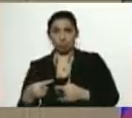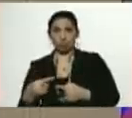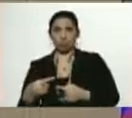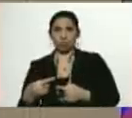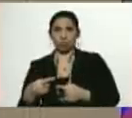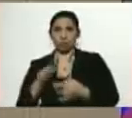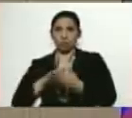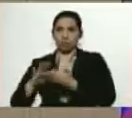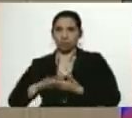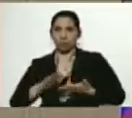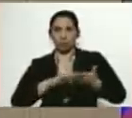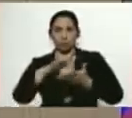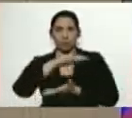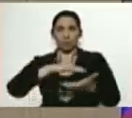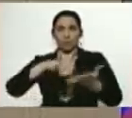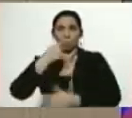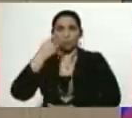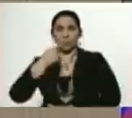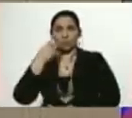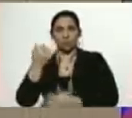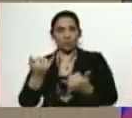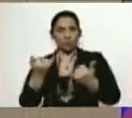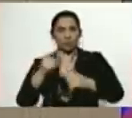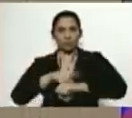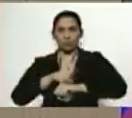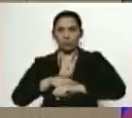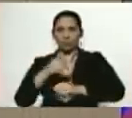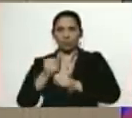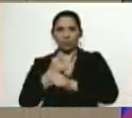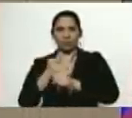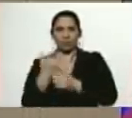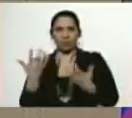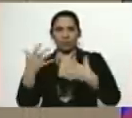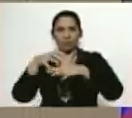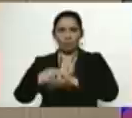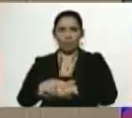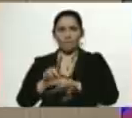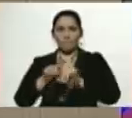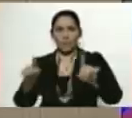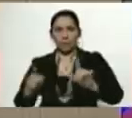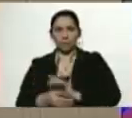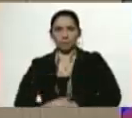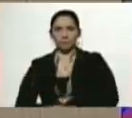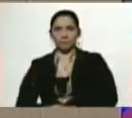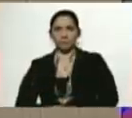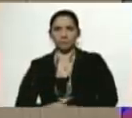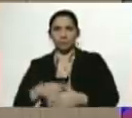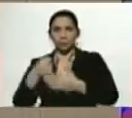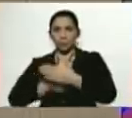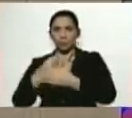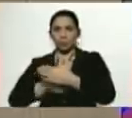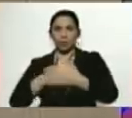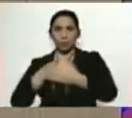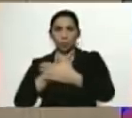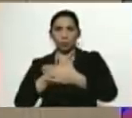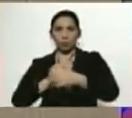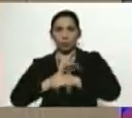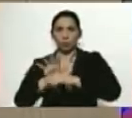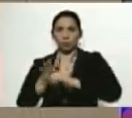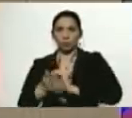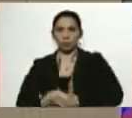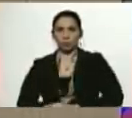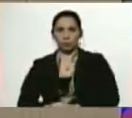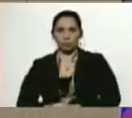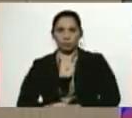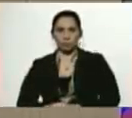resolvemos los temas políticos. Pero ahorita es el momento de trabajar de manera conjunta para luchar contra el COVID-19. Sobre todo